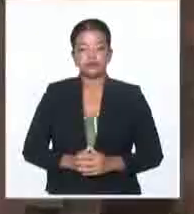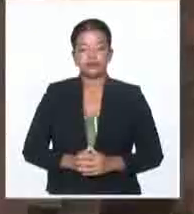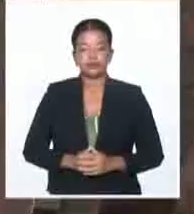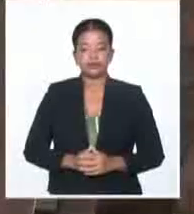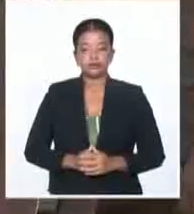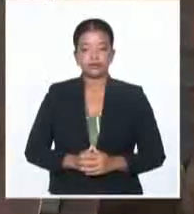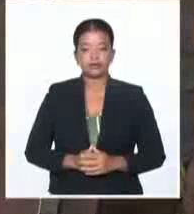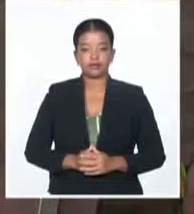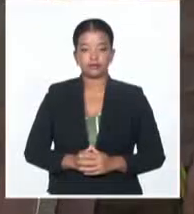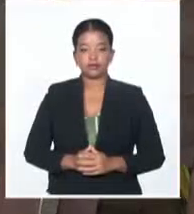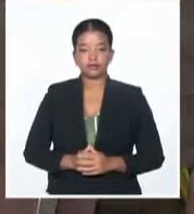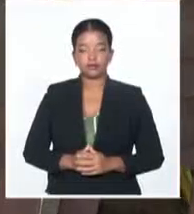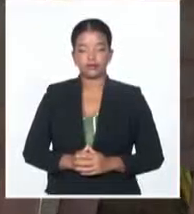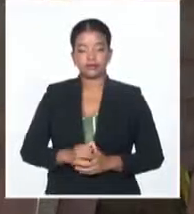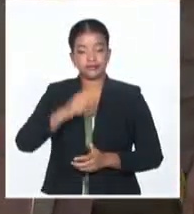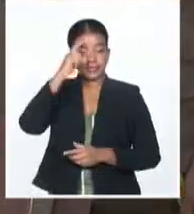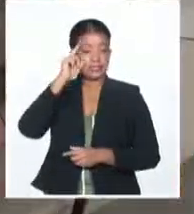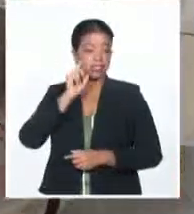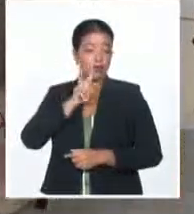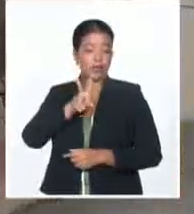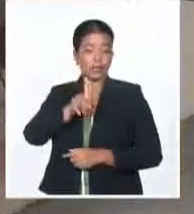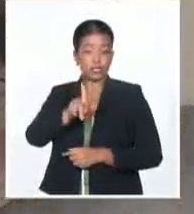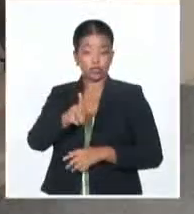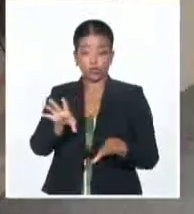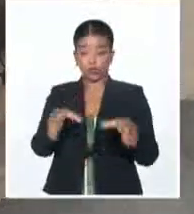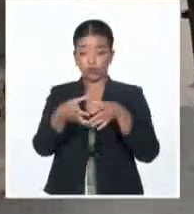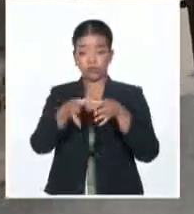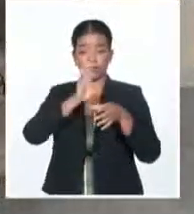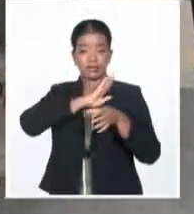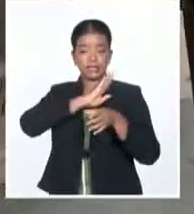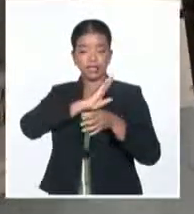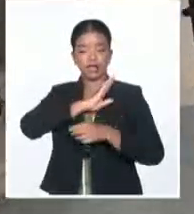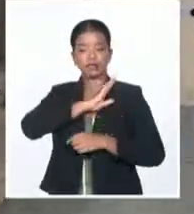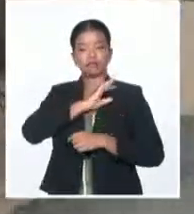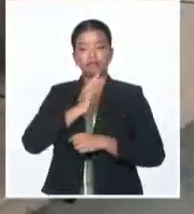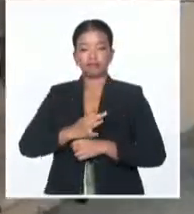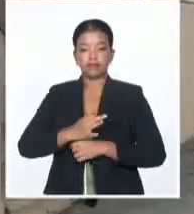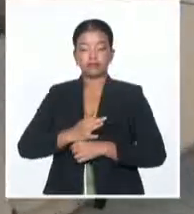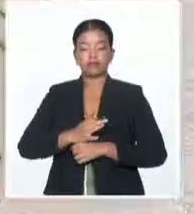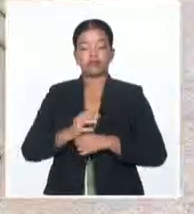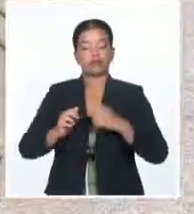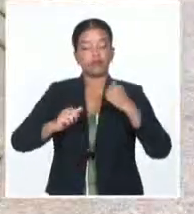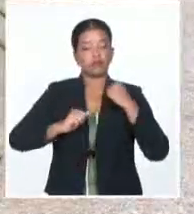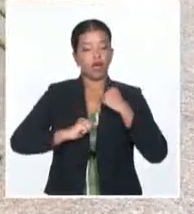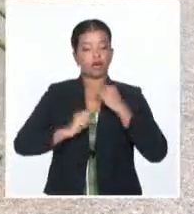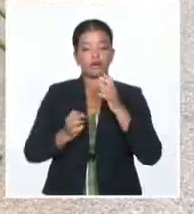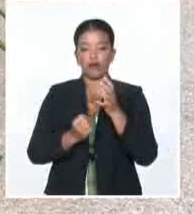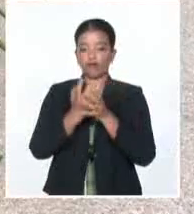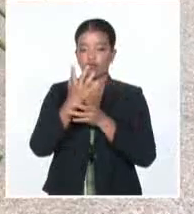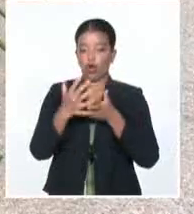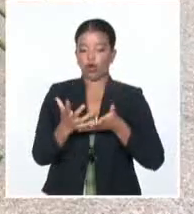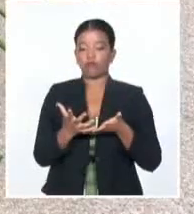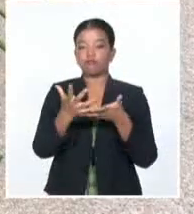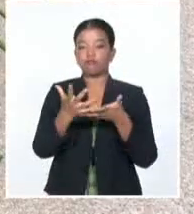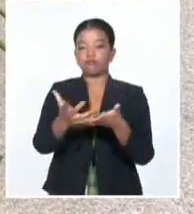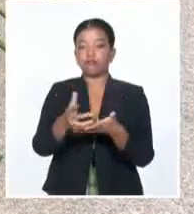Los mambises del siglo XXI rindieron honores al generalísimo, al hombre que enseñó a los cubanos a